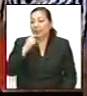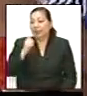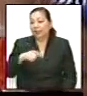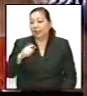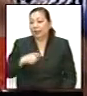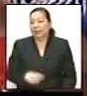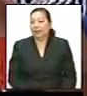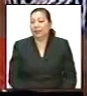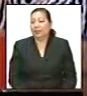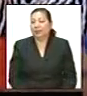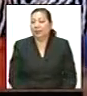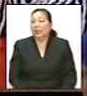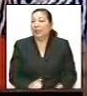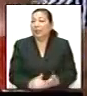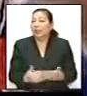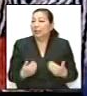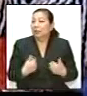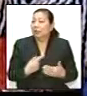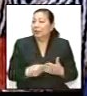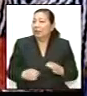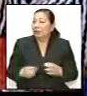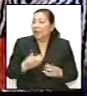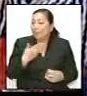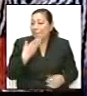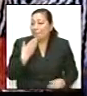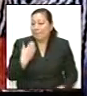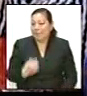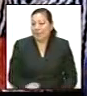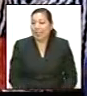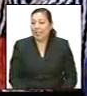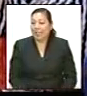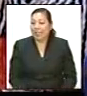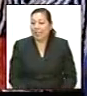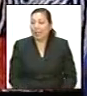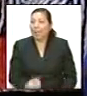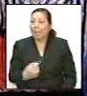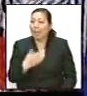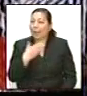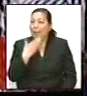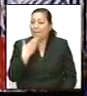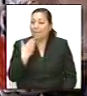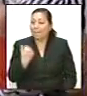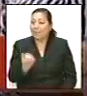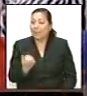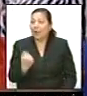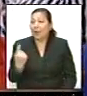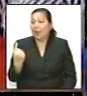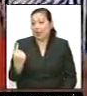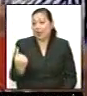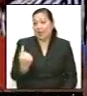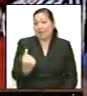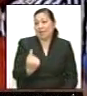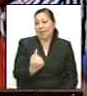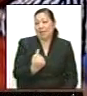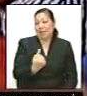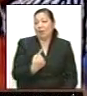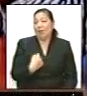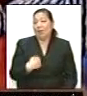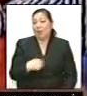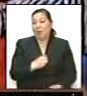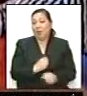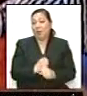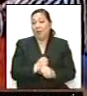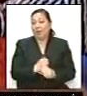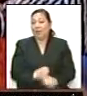lo que debemos hacer mejor no para mejorar cada uno de nuestros trabajos en